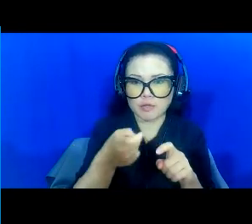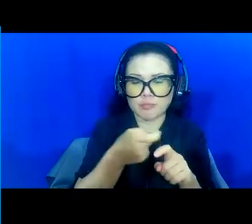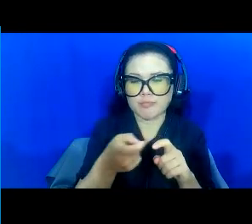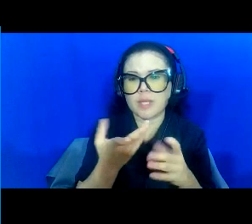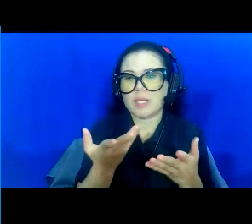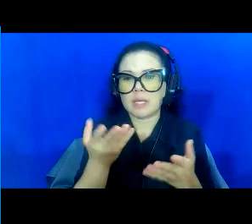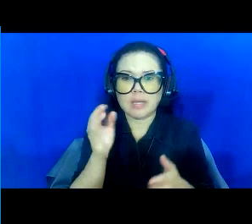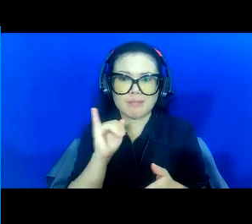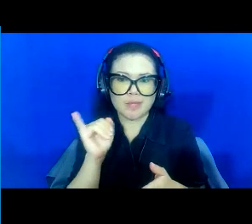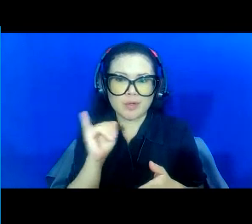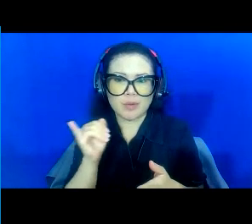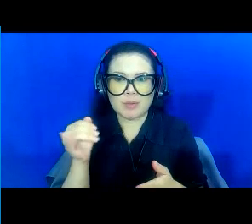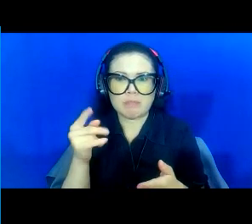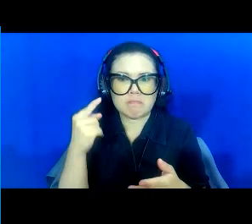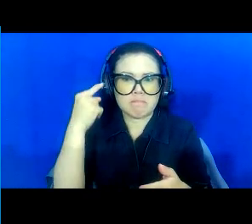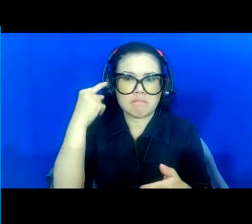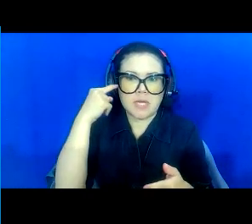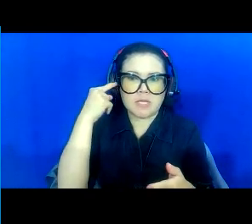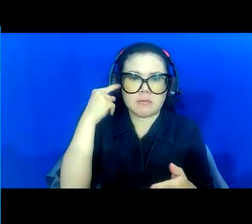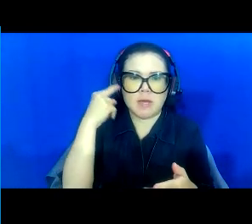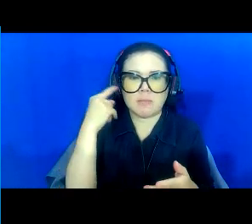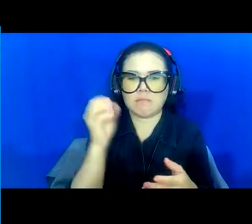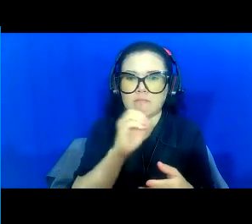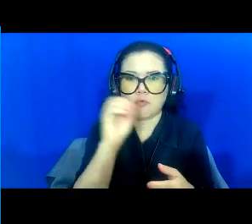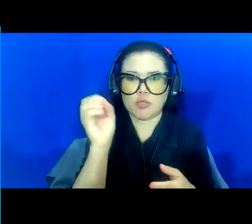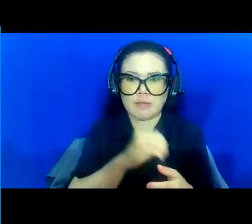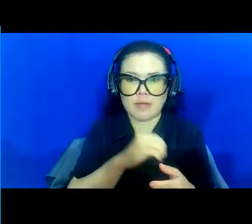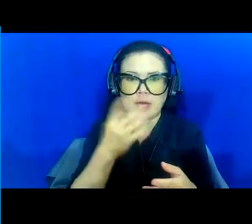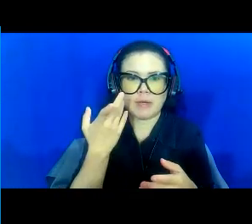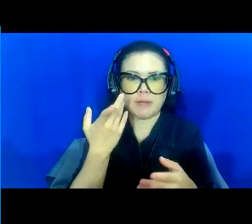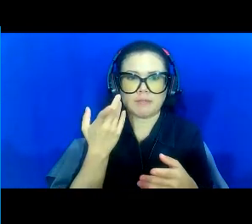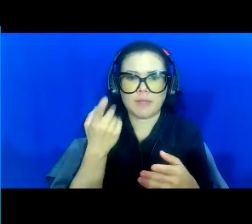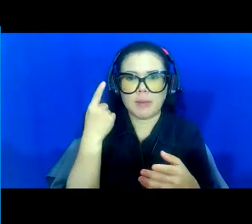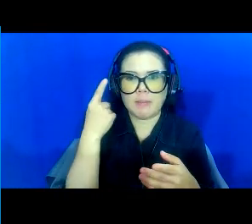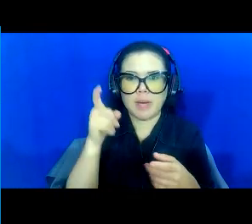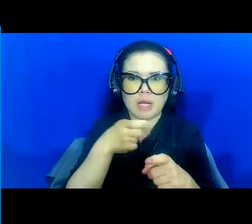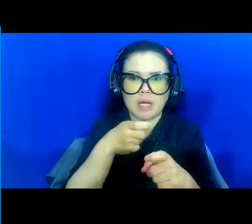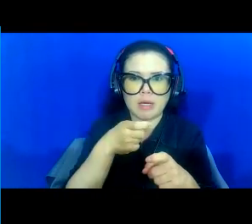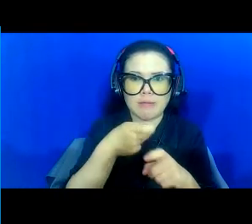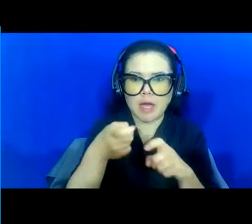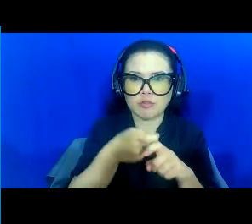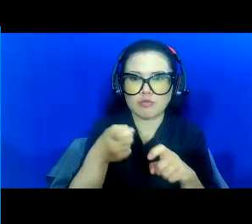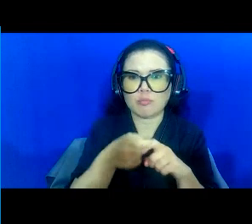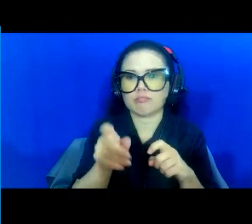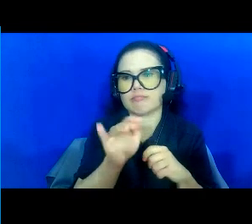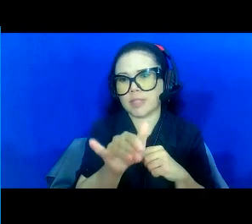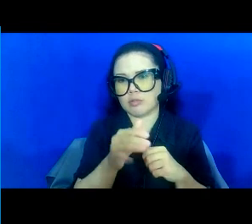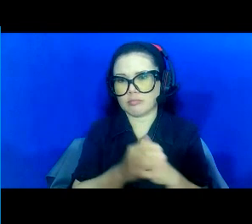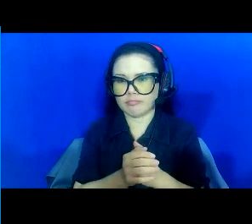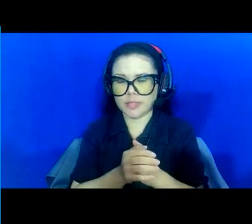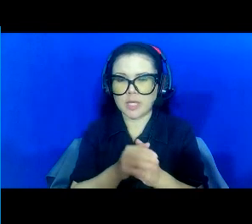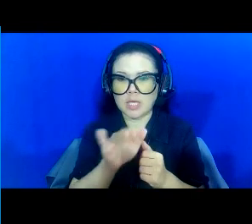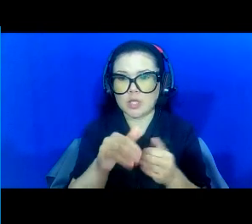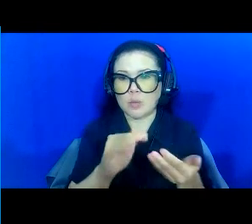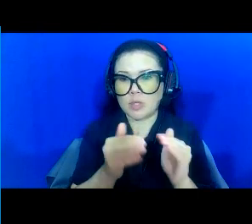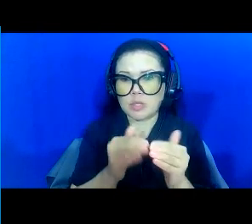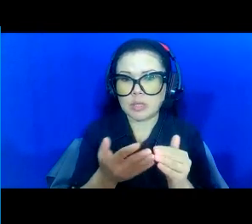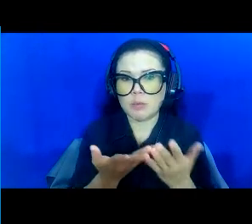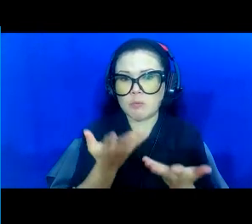el porcentaje de daño y esa es la cantidad, y que ese dinero del municipio necesariamente ellos no lo tienen que ubicar o